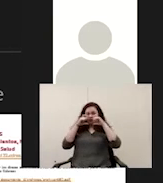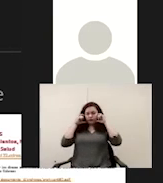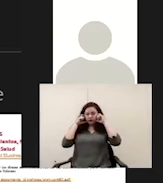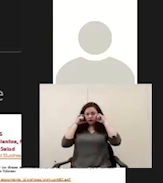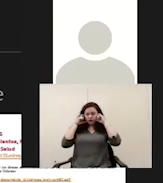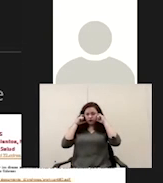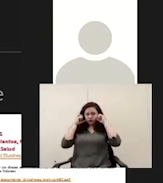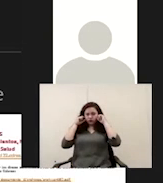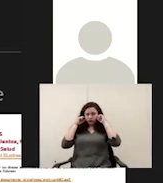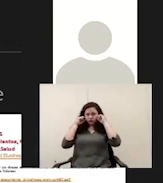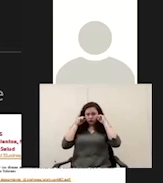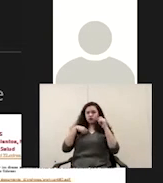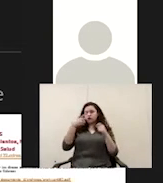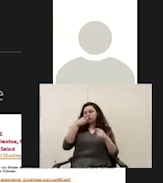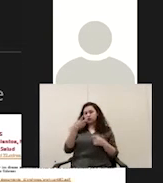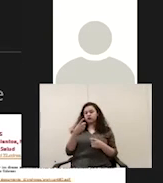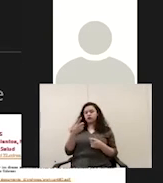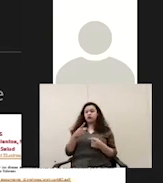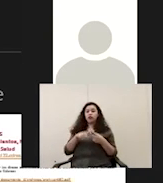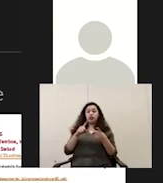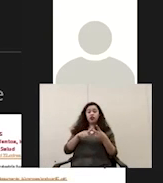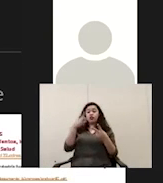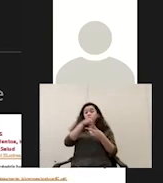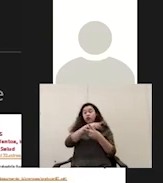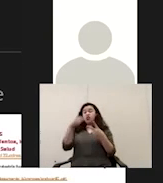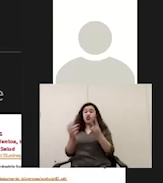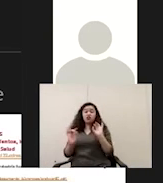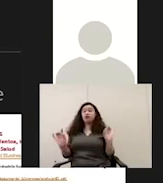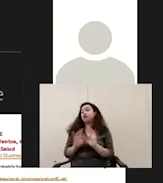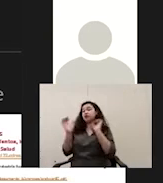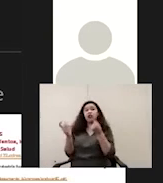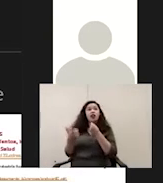les comenten que traigan 2 de repuesto para cualquier cosa al momento del